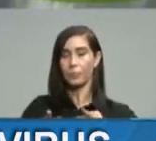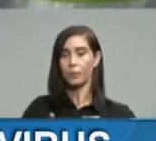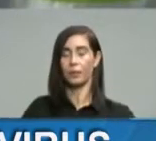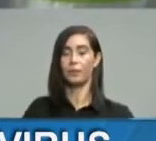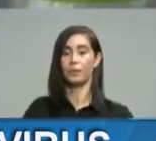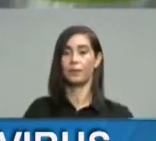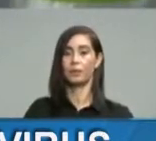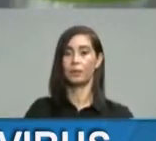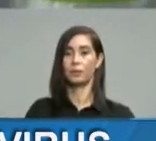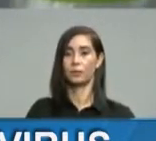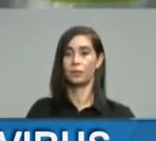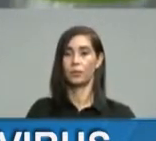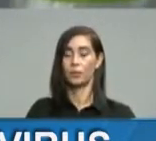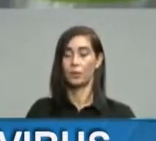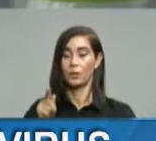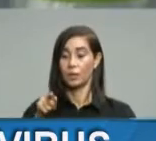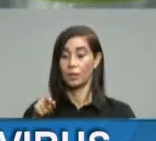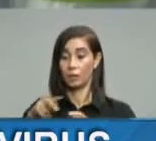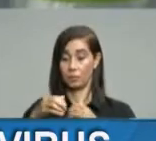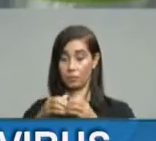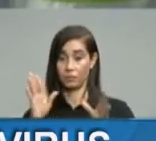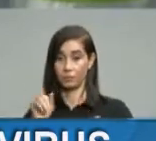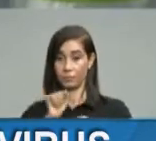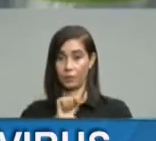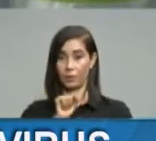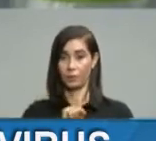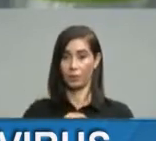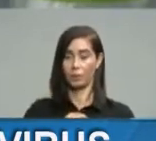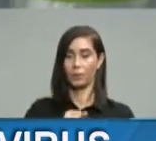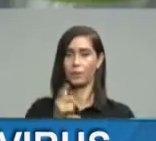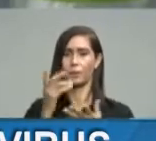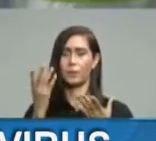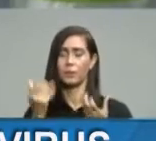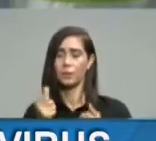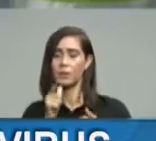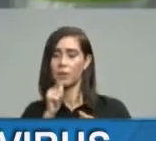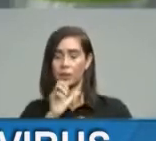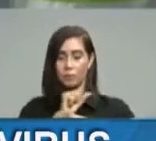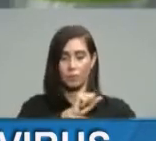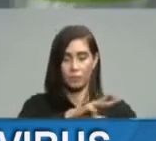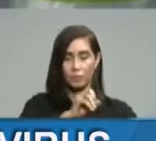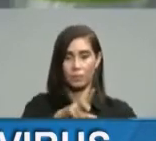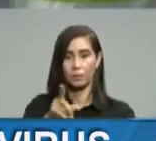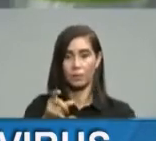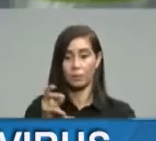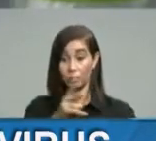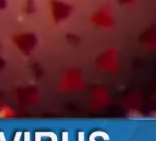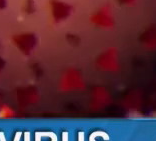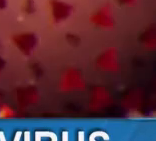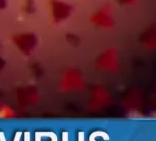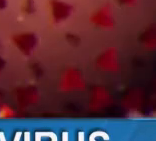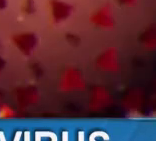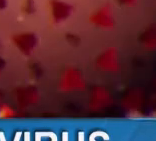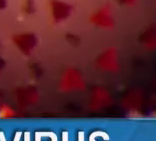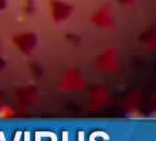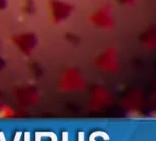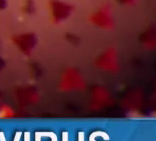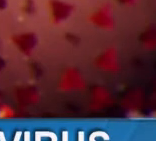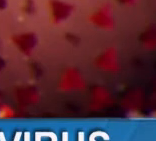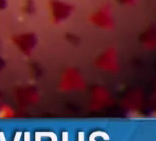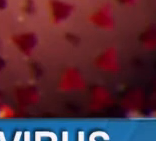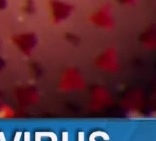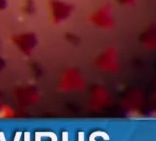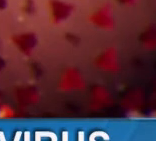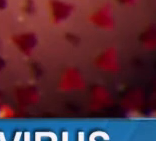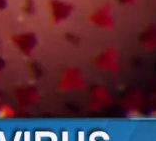rápidamente la incidencia que va teniendo la apertura y por tanto ir tomando las previsiones del lugar. Además, Rafael Sánchez